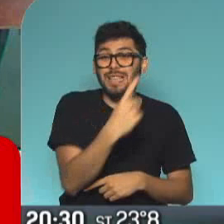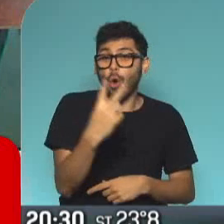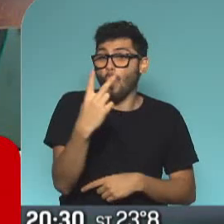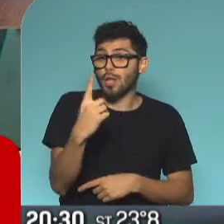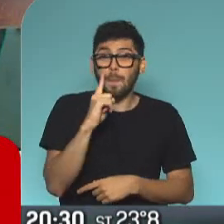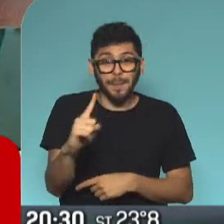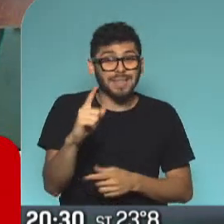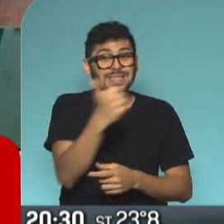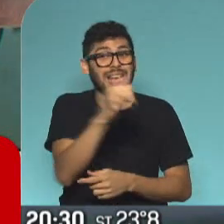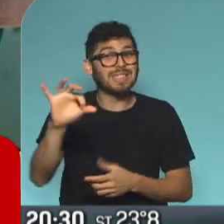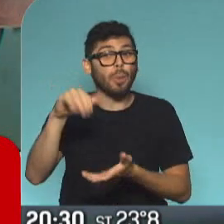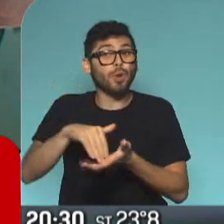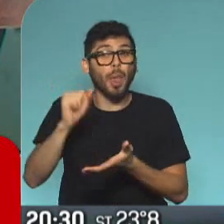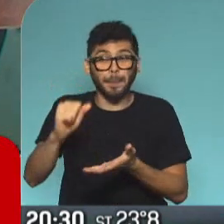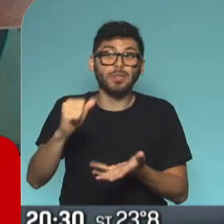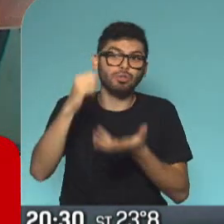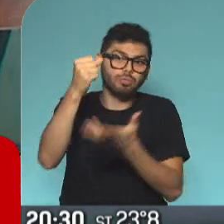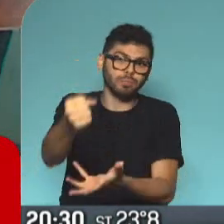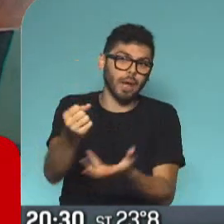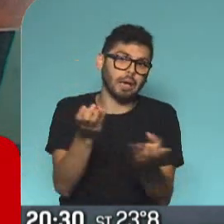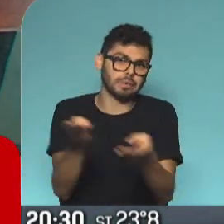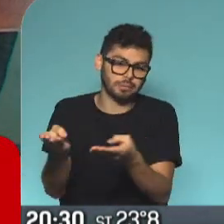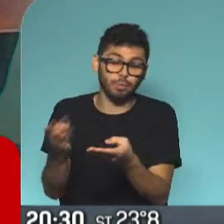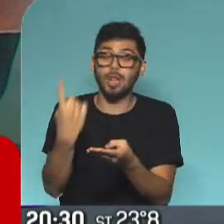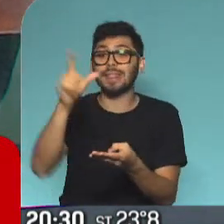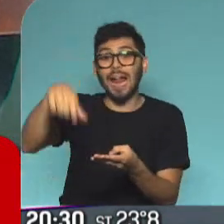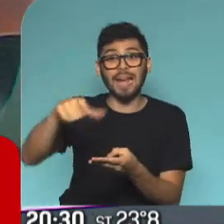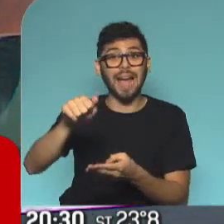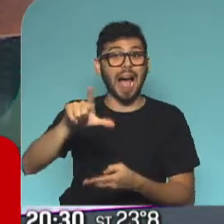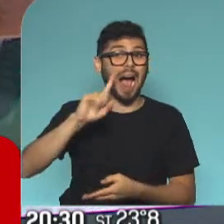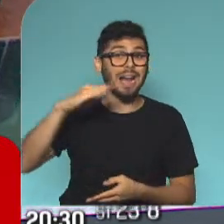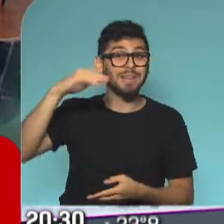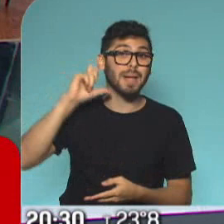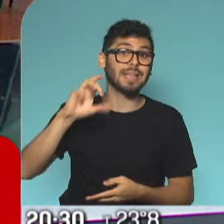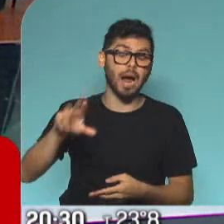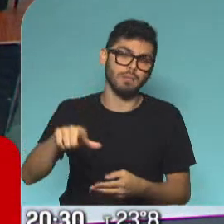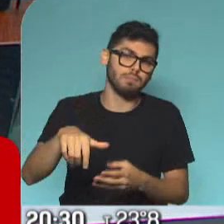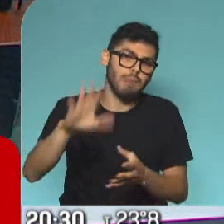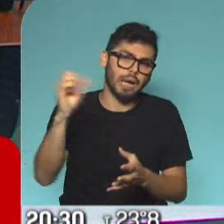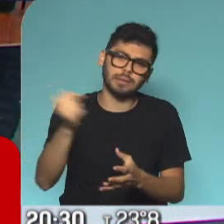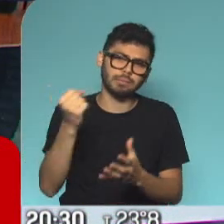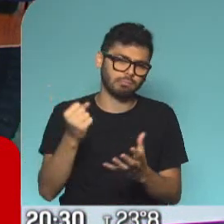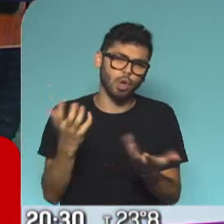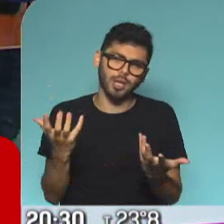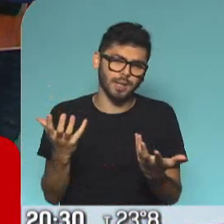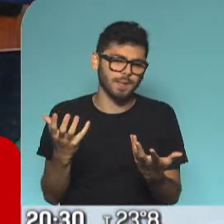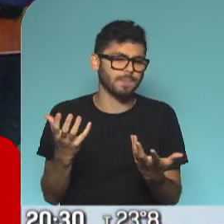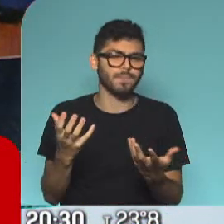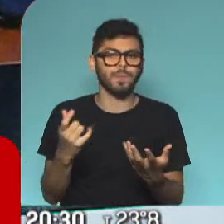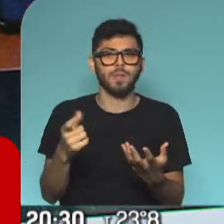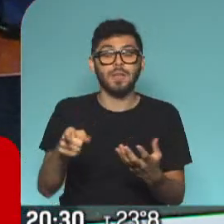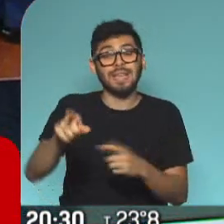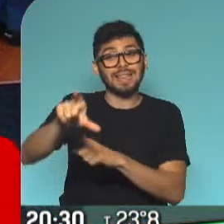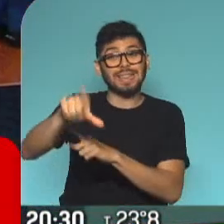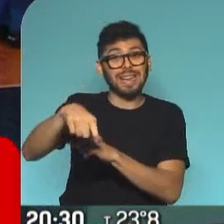tres herramientas. Mirá. Te diría que esa, la tarjeta alimentar, es por lejos la más importante. Más importante, claro. Estamos hablando de